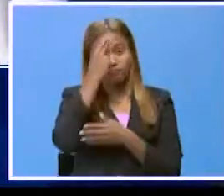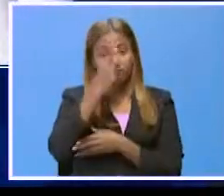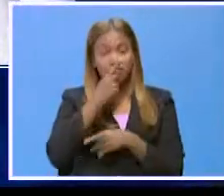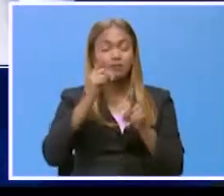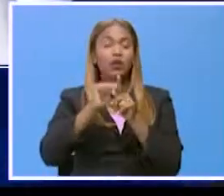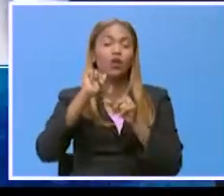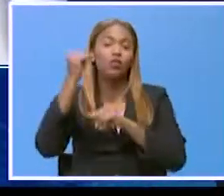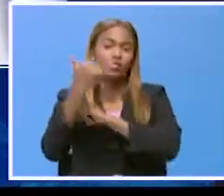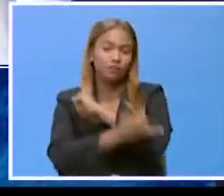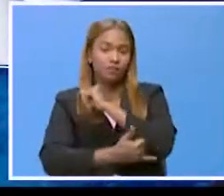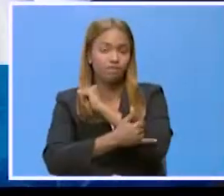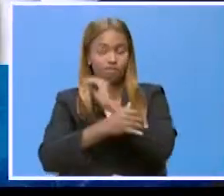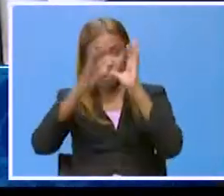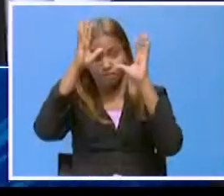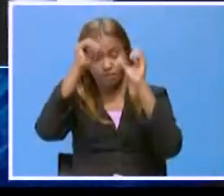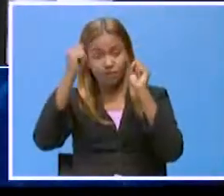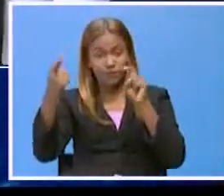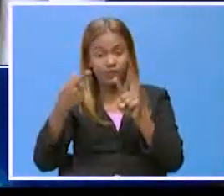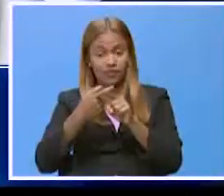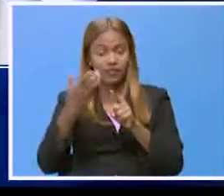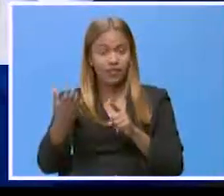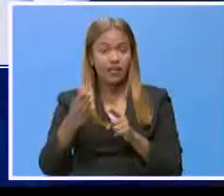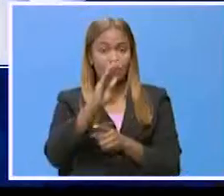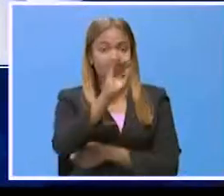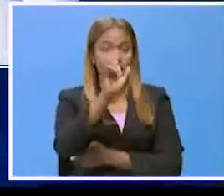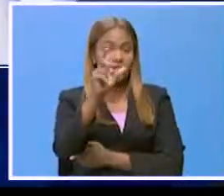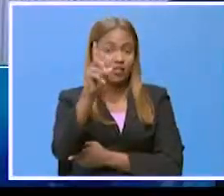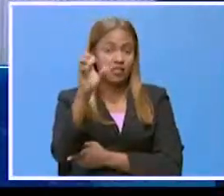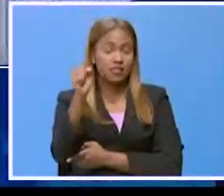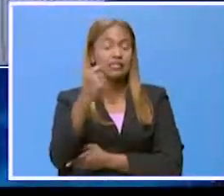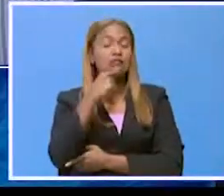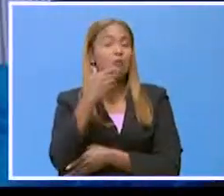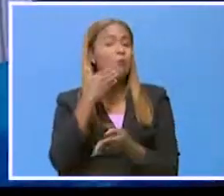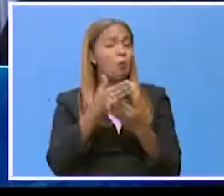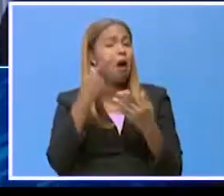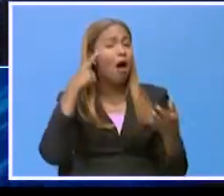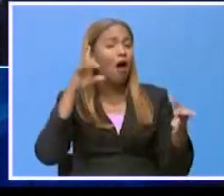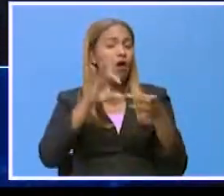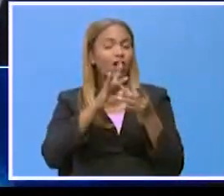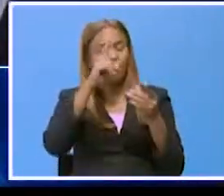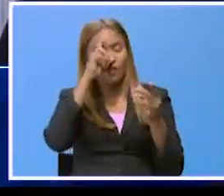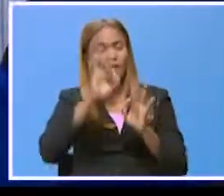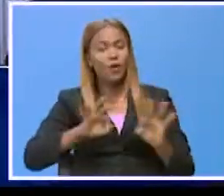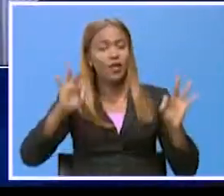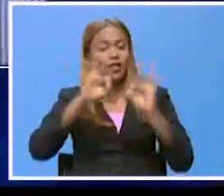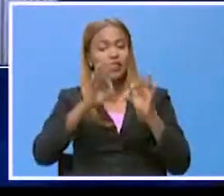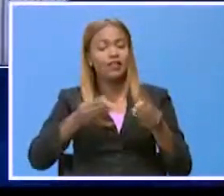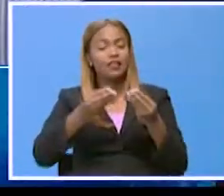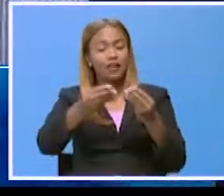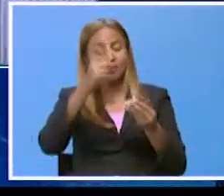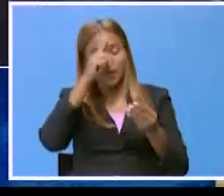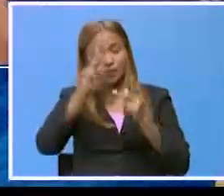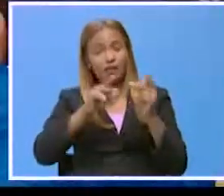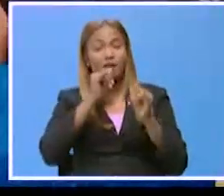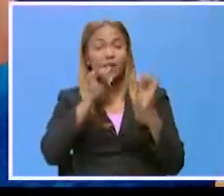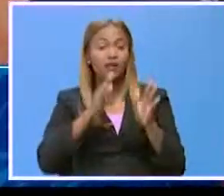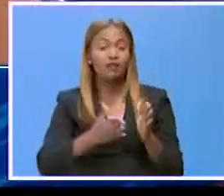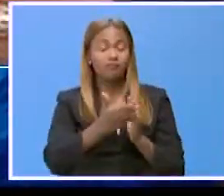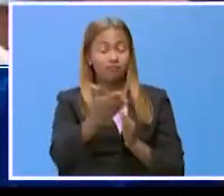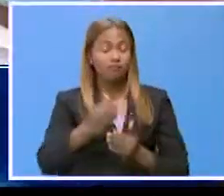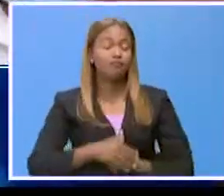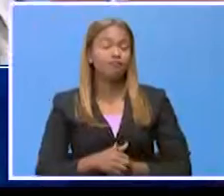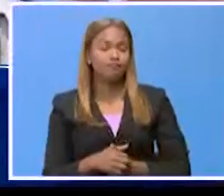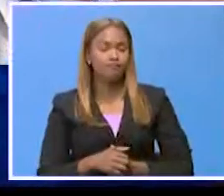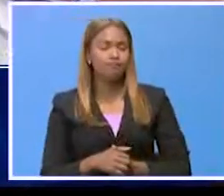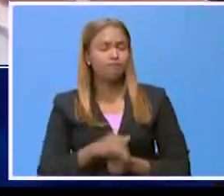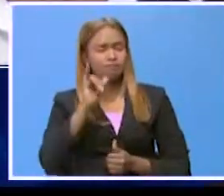la presidenta del cdp mercedes castillo valoró el acuerdo por la importancia que reviste para los periodistas casapueblo